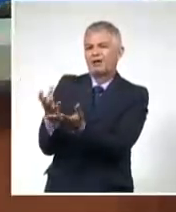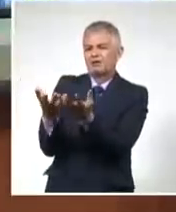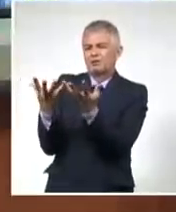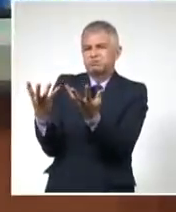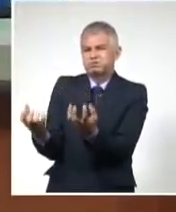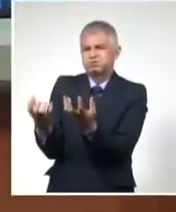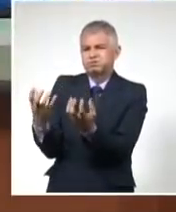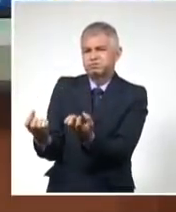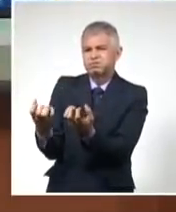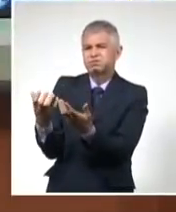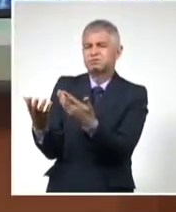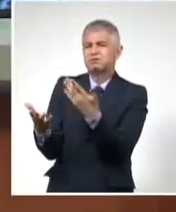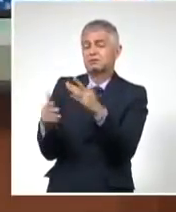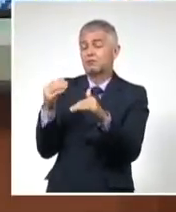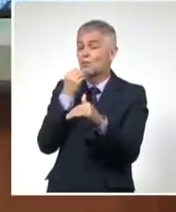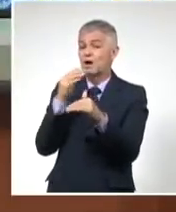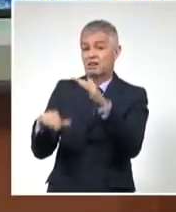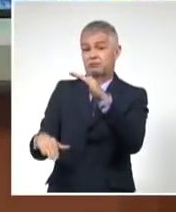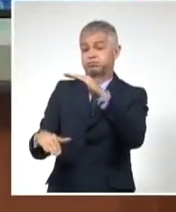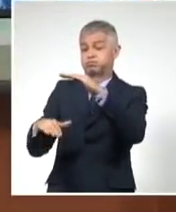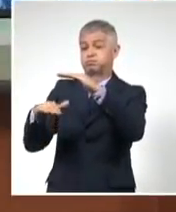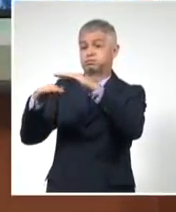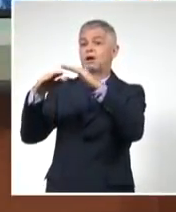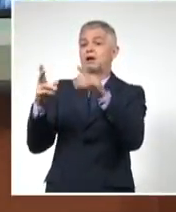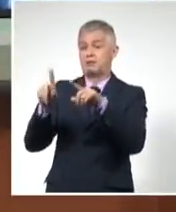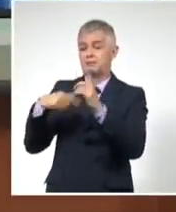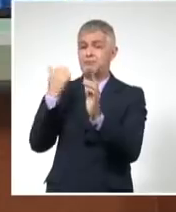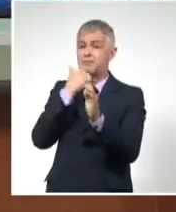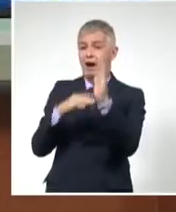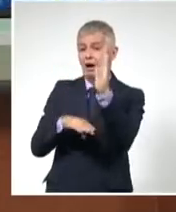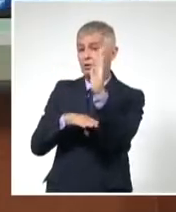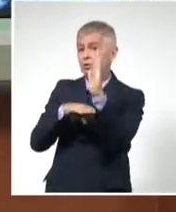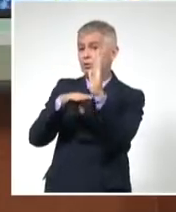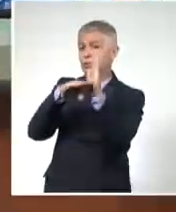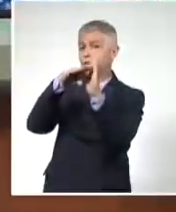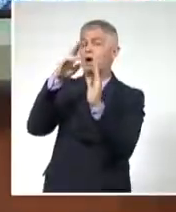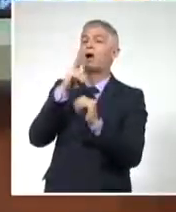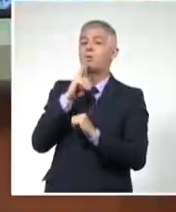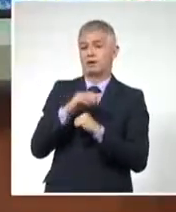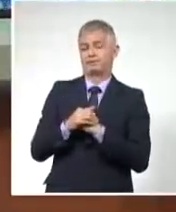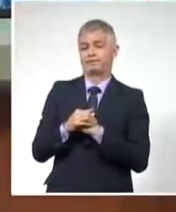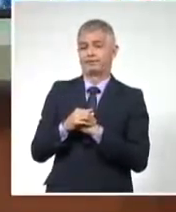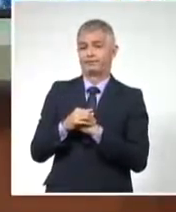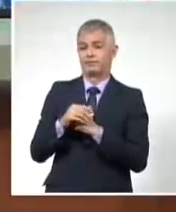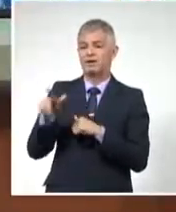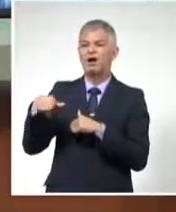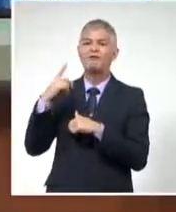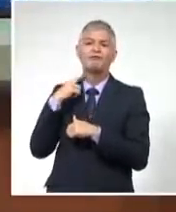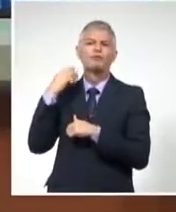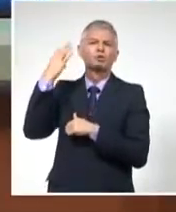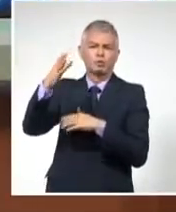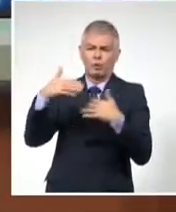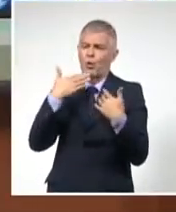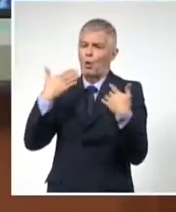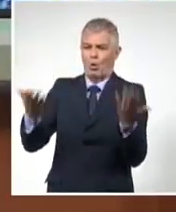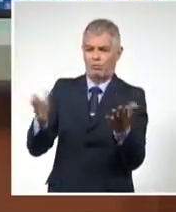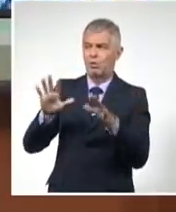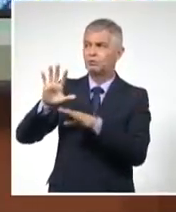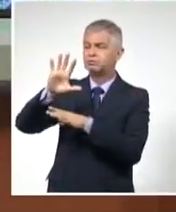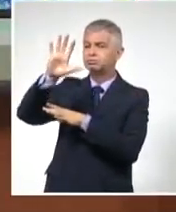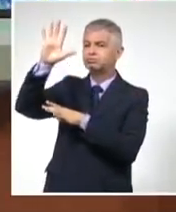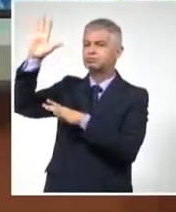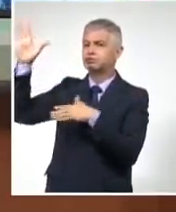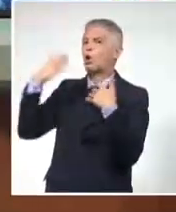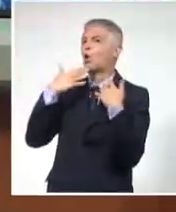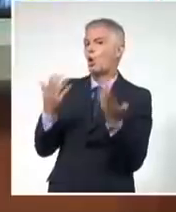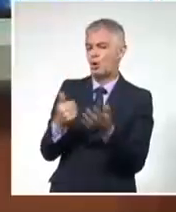drenaje. Bueno, aquí quiero explicarles ahora cuál va a ser el futuro, el porqué del movimiento futuro.